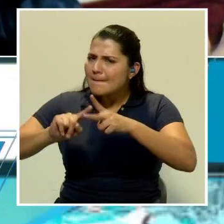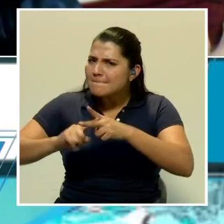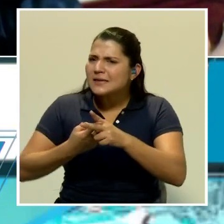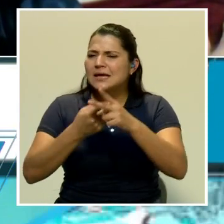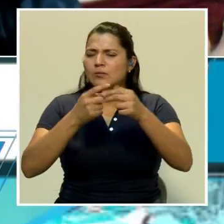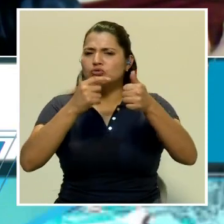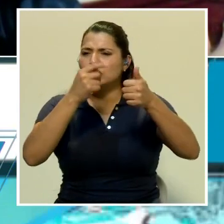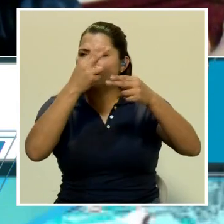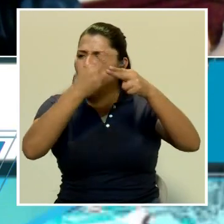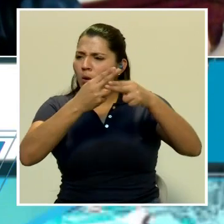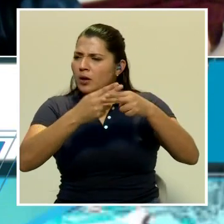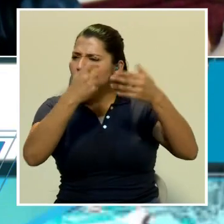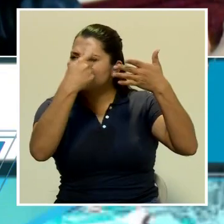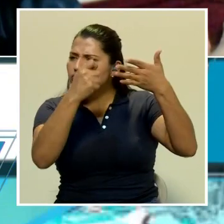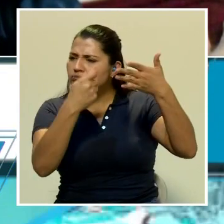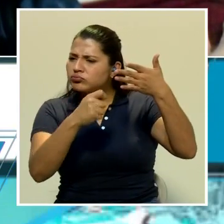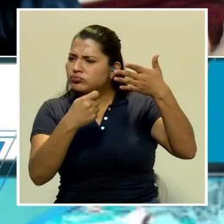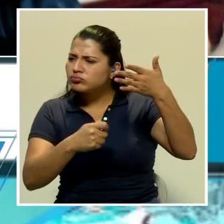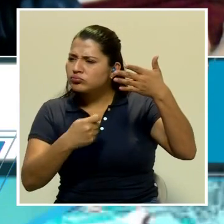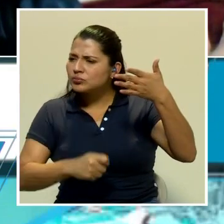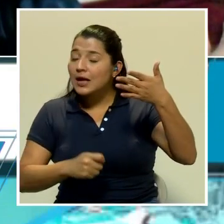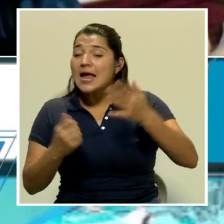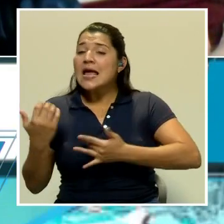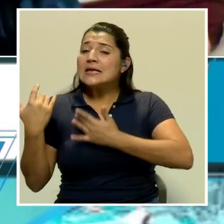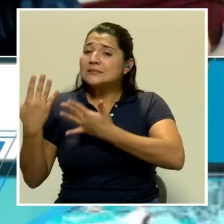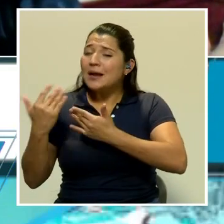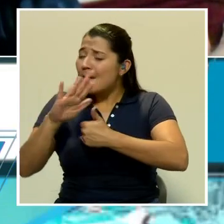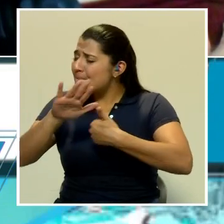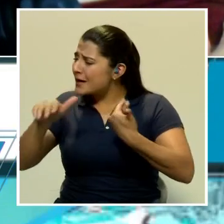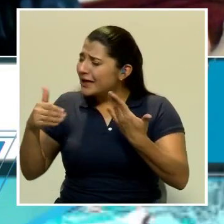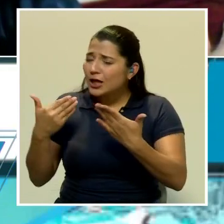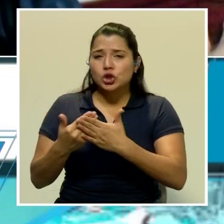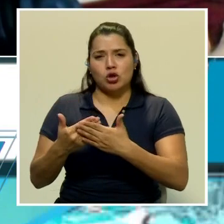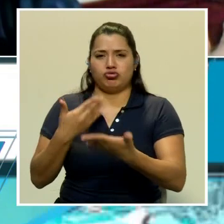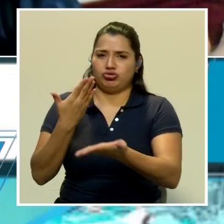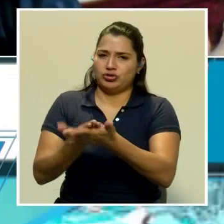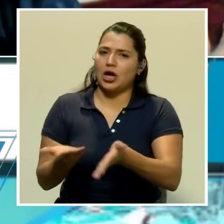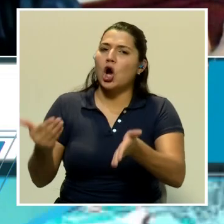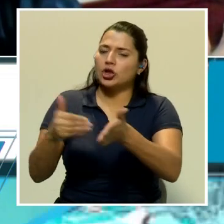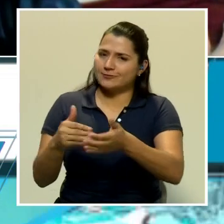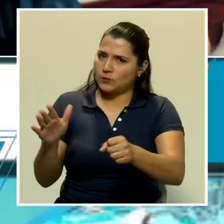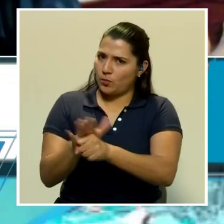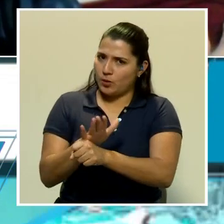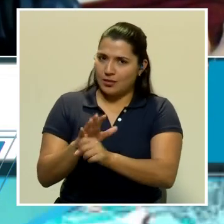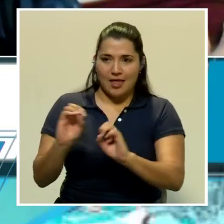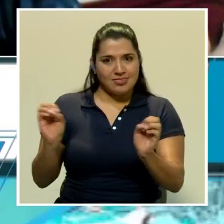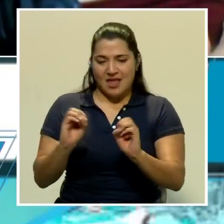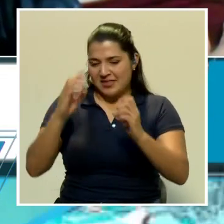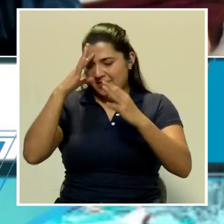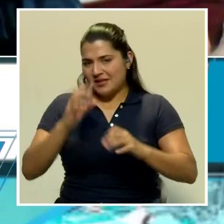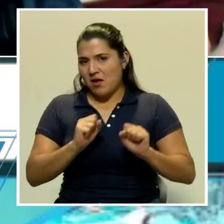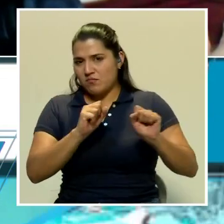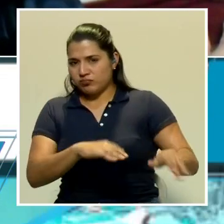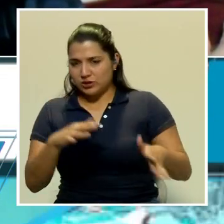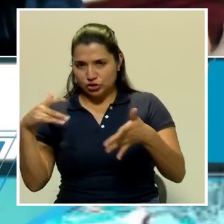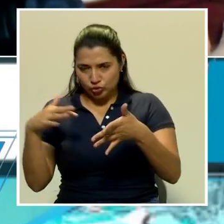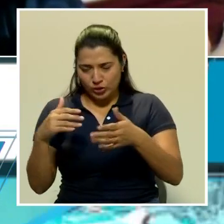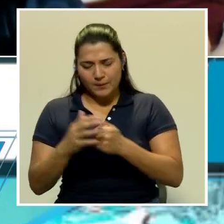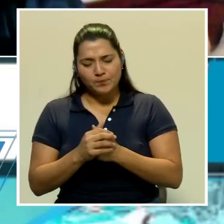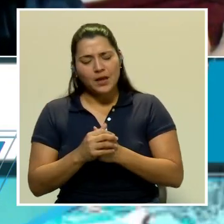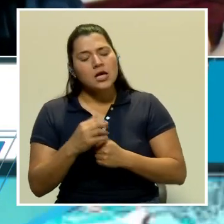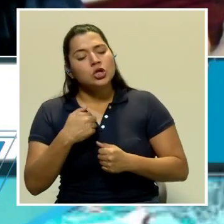Ministra Cruz, usted ya me va adelantando un poco la respuesta de esta pregunta que le voy a hacer, pero